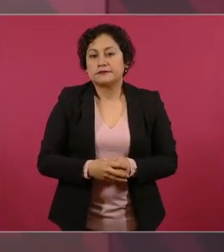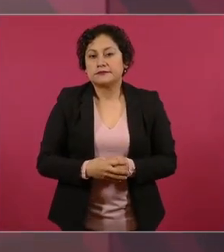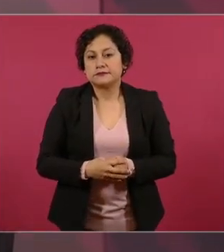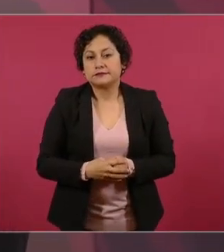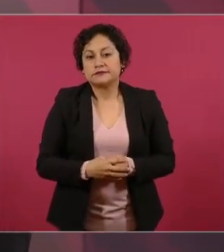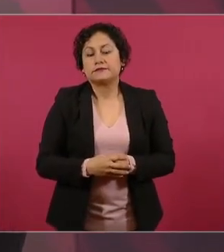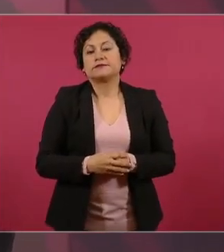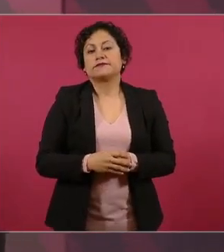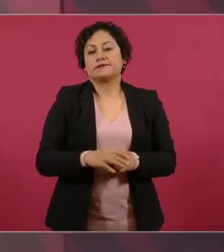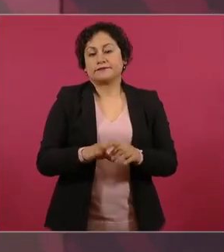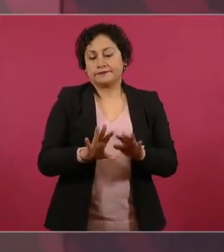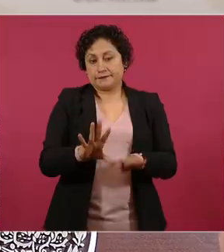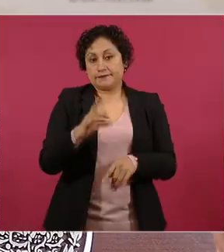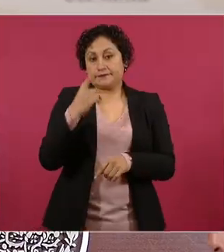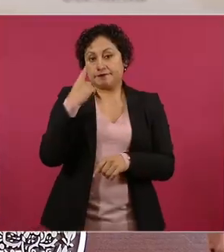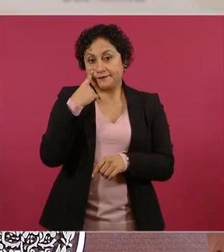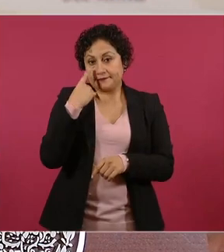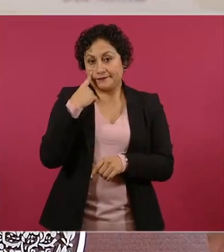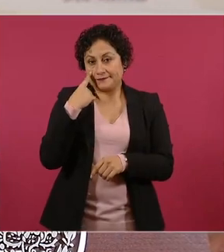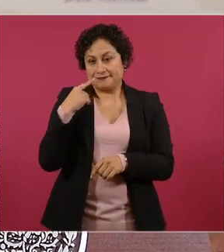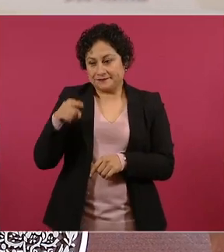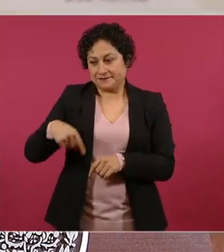Saliendo después de lo